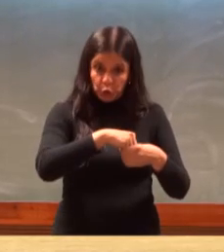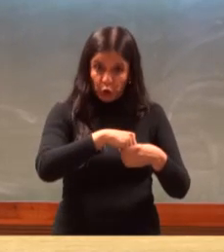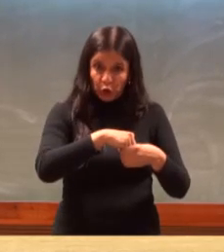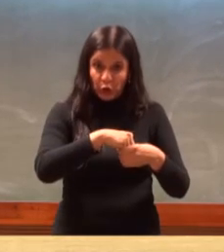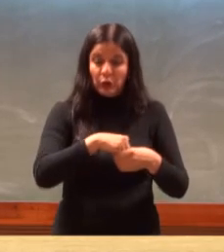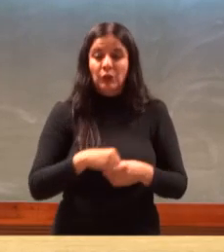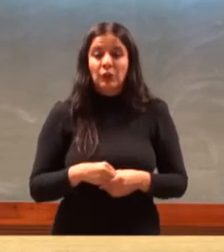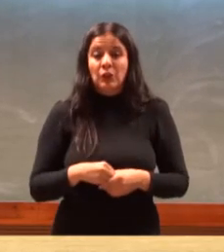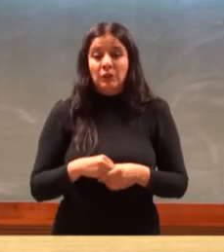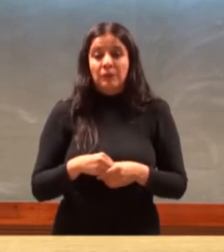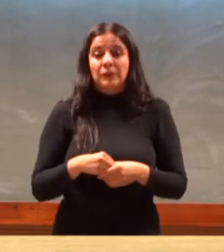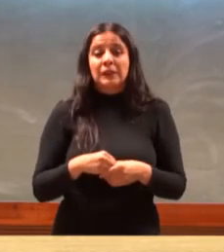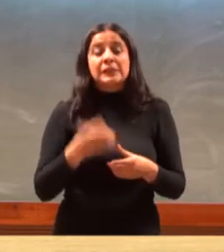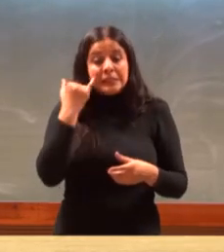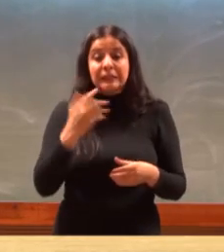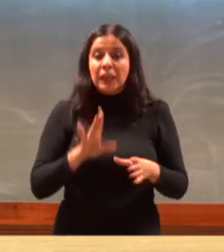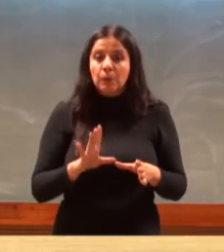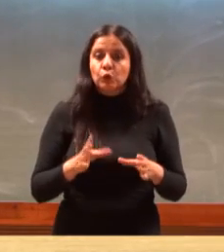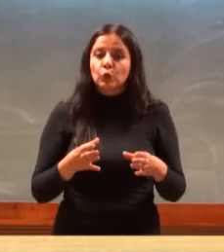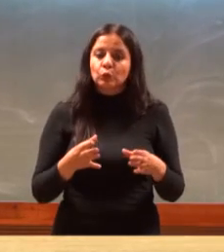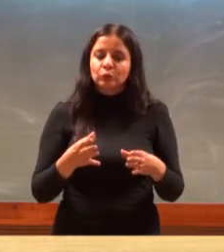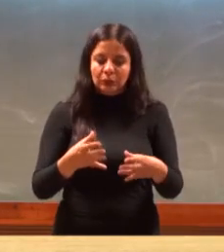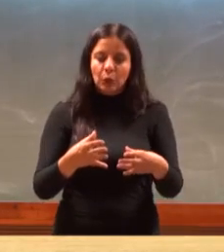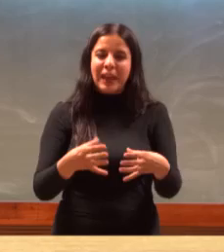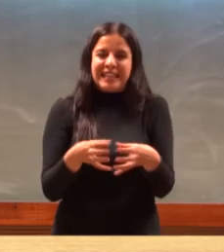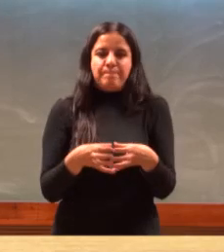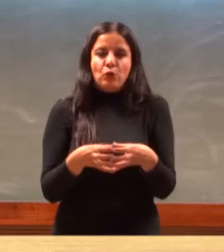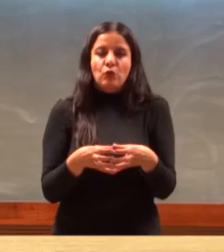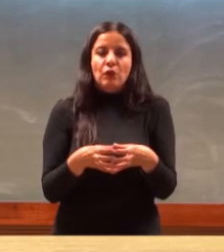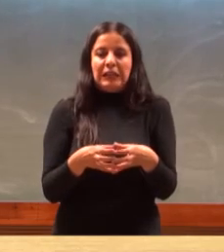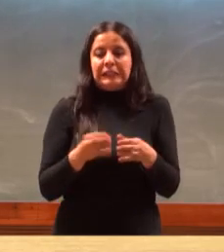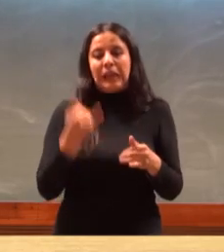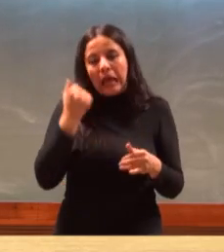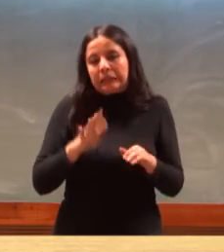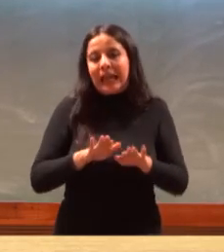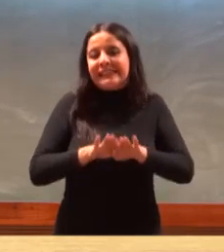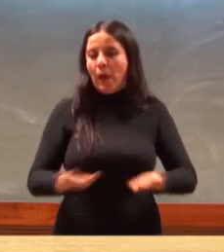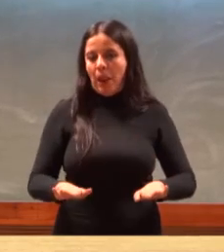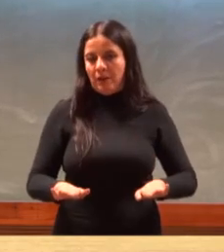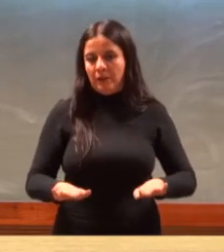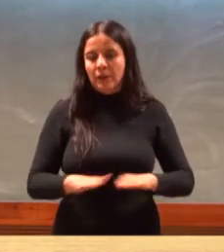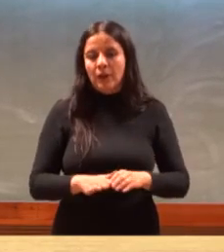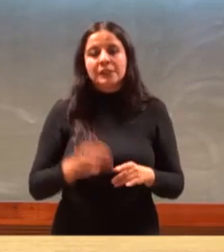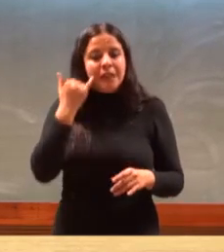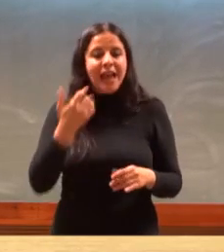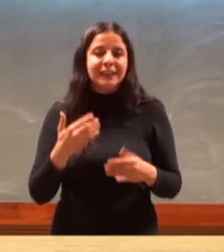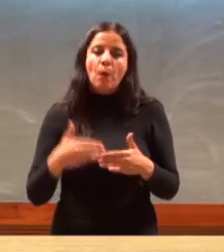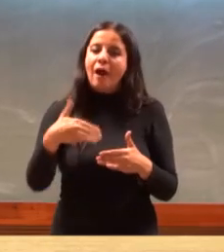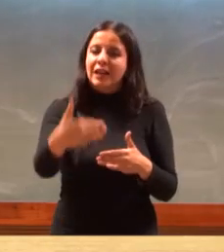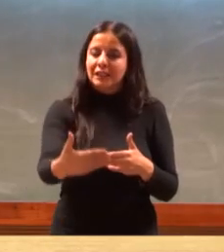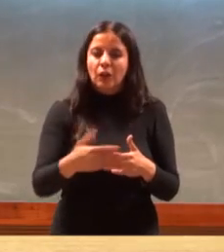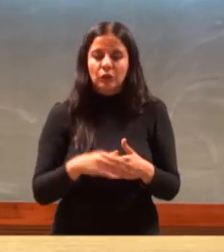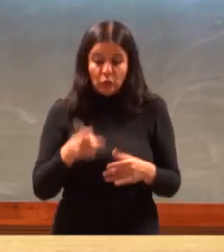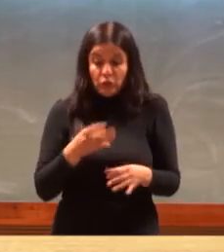tiene ya un equipo estable de ingreso con docentes concursados y ha habido un avance respecto de de años anteriores donde esos